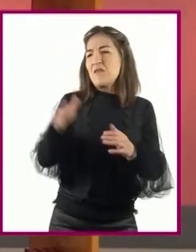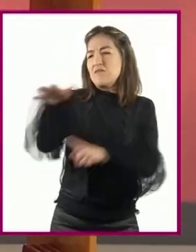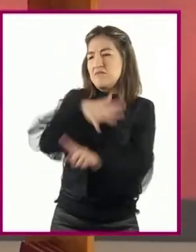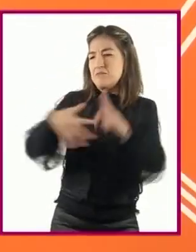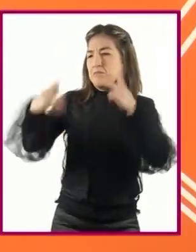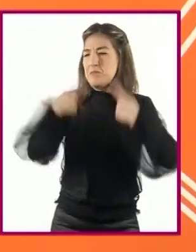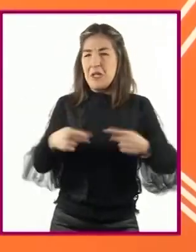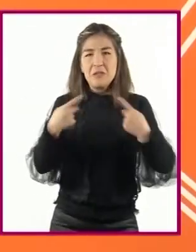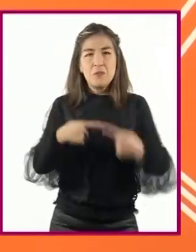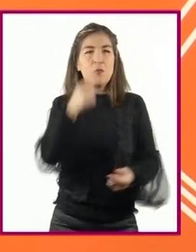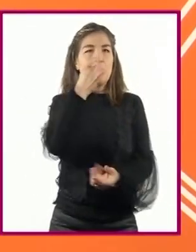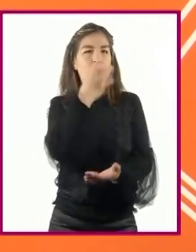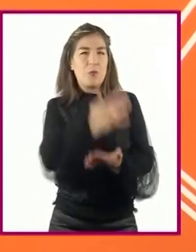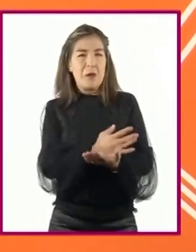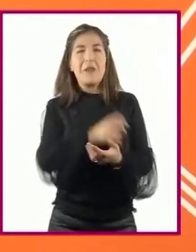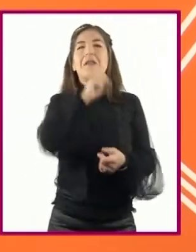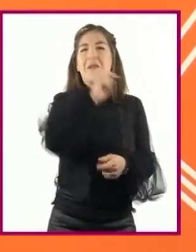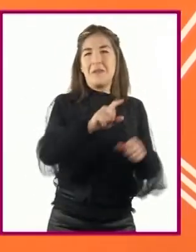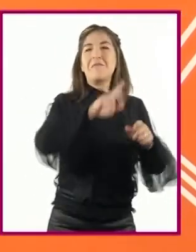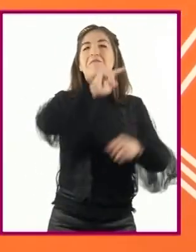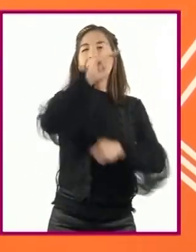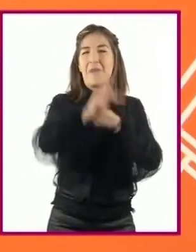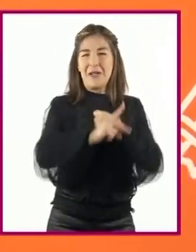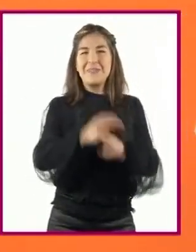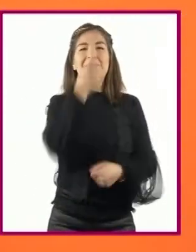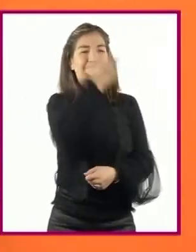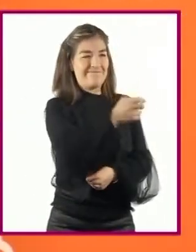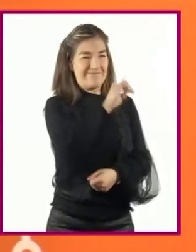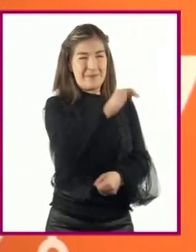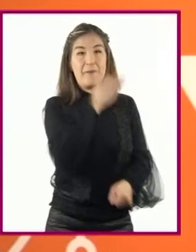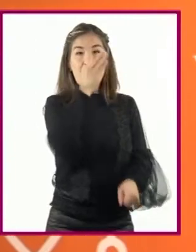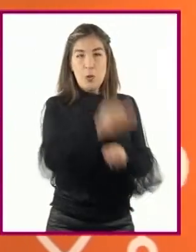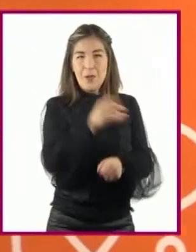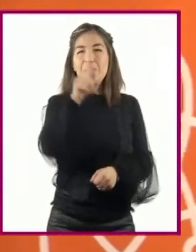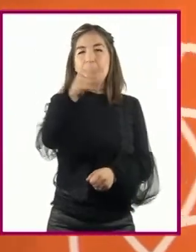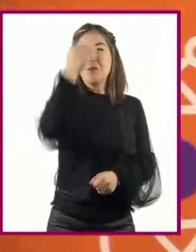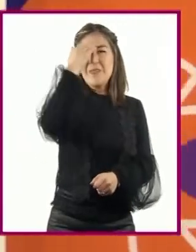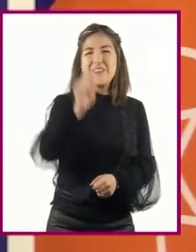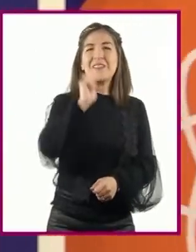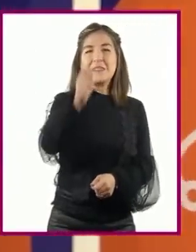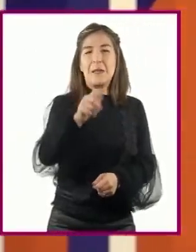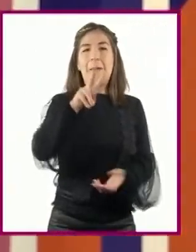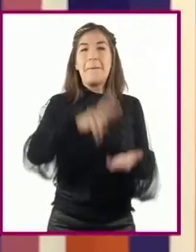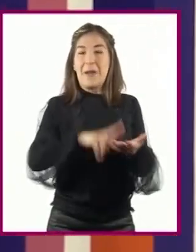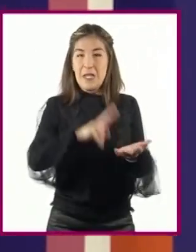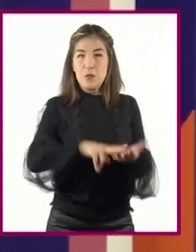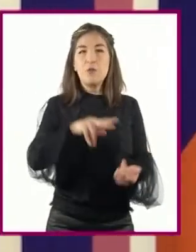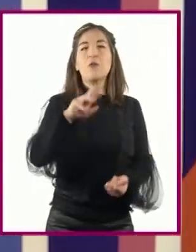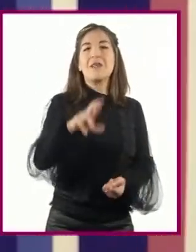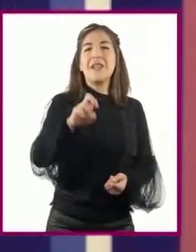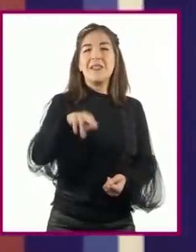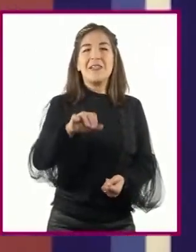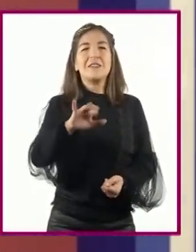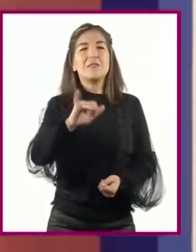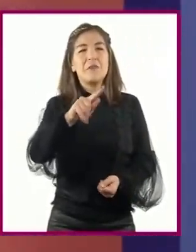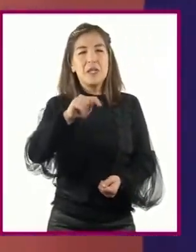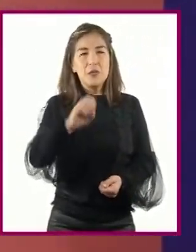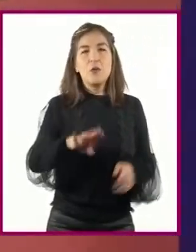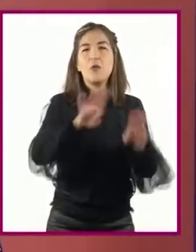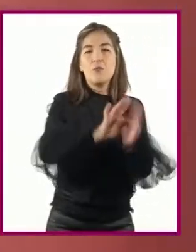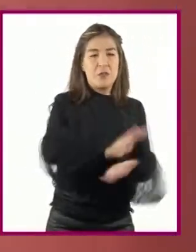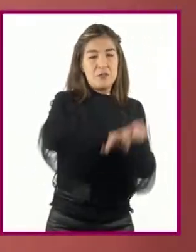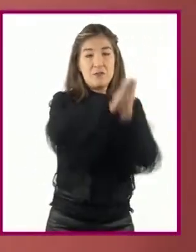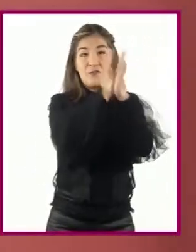país. Excelente. Ahora que conocen los valores del Renacimiento y sus transformaciones hasta